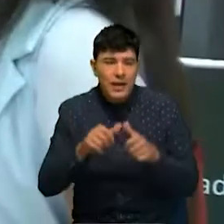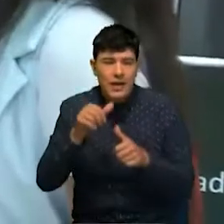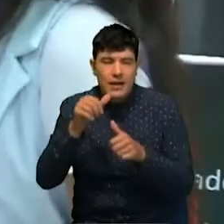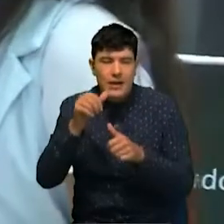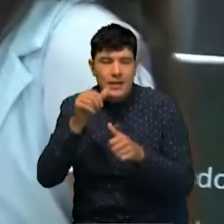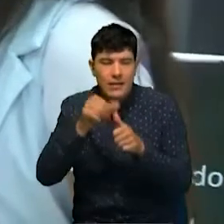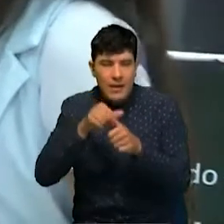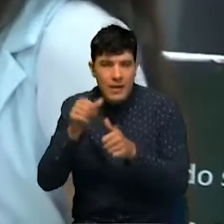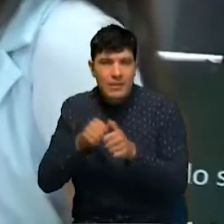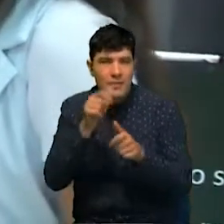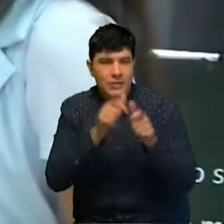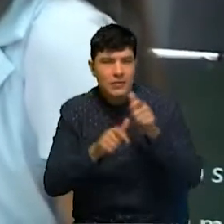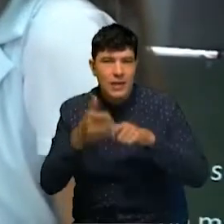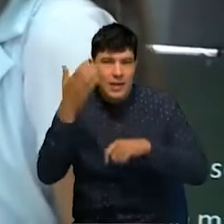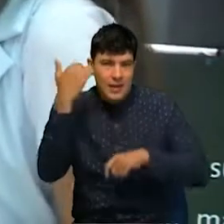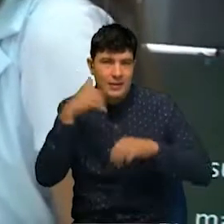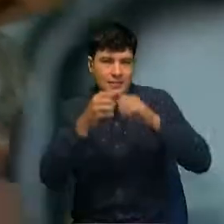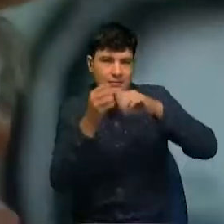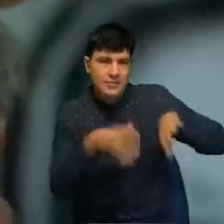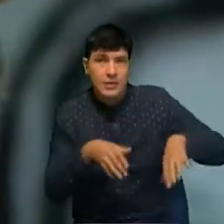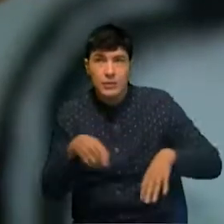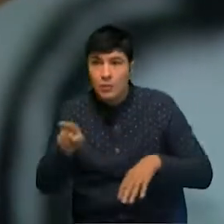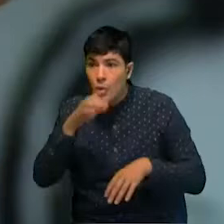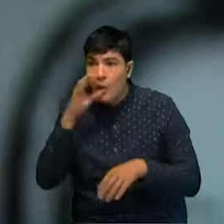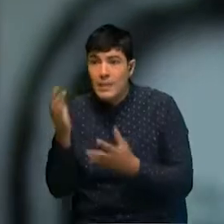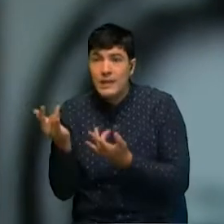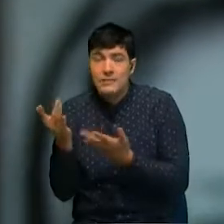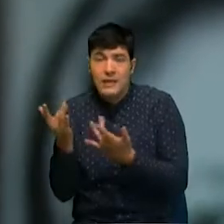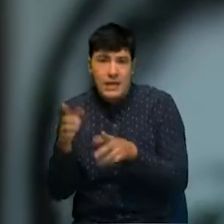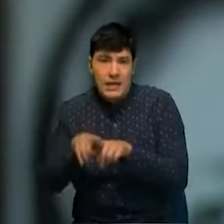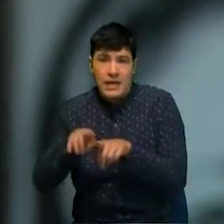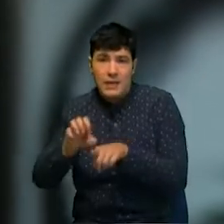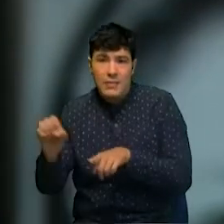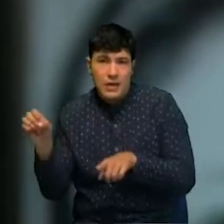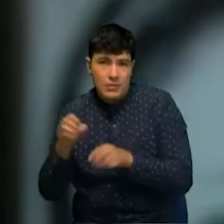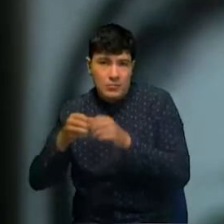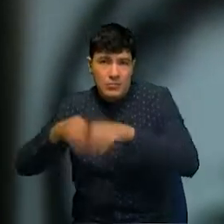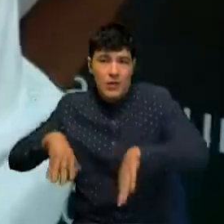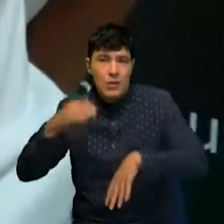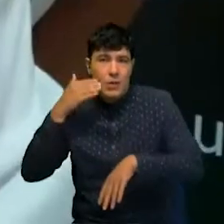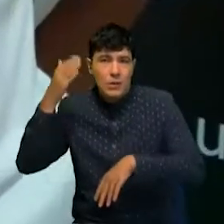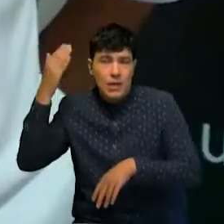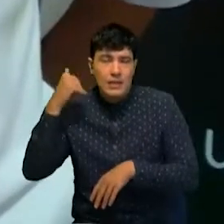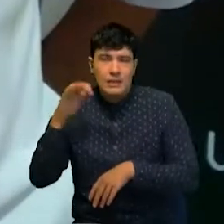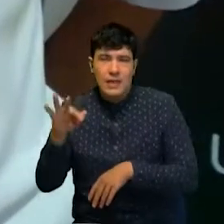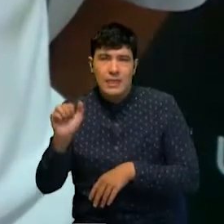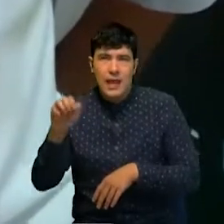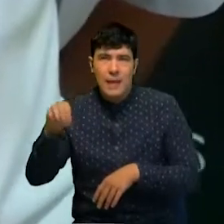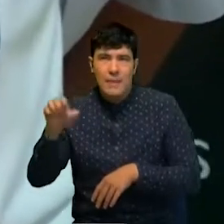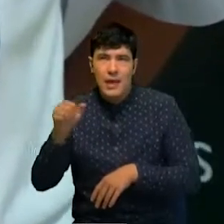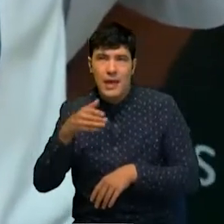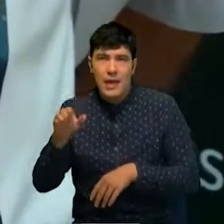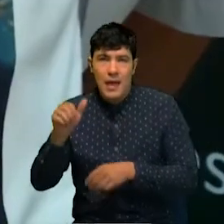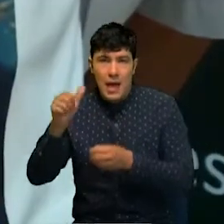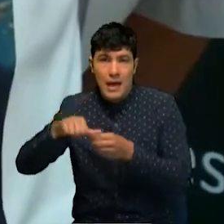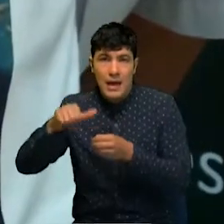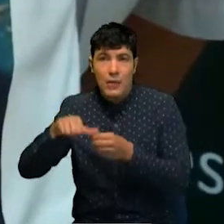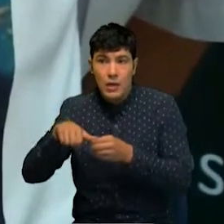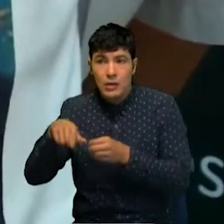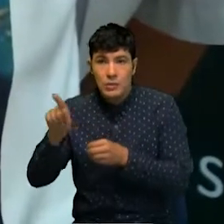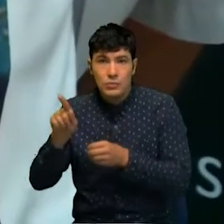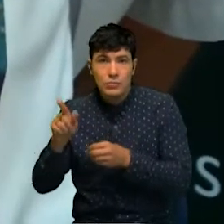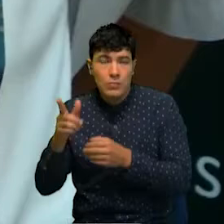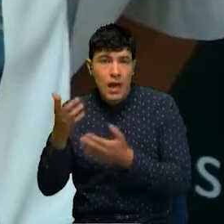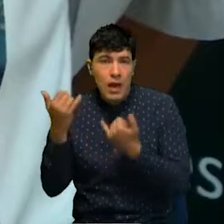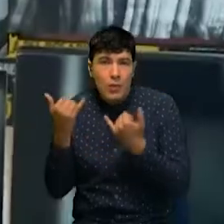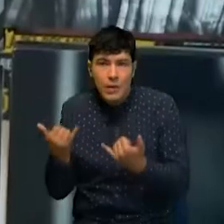Estupiñán espera con ansias noticias sobre su hermano desaparecido en Tame, Arauca. Con este libro siente que tiene un nuevo soporte ante las